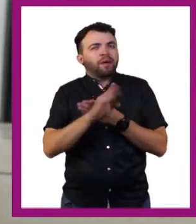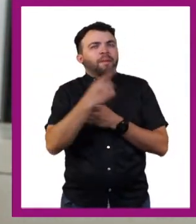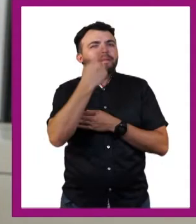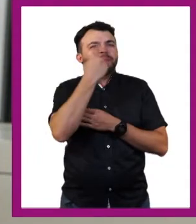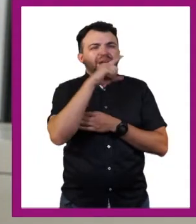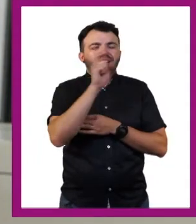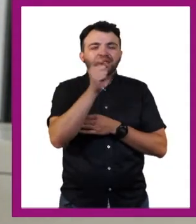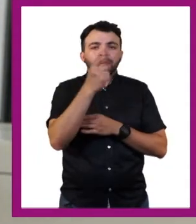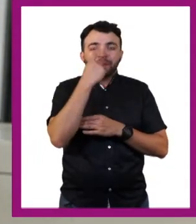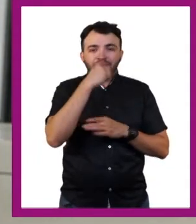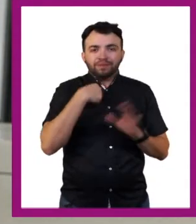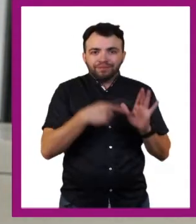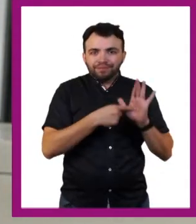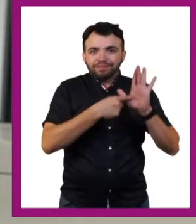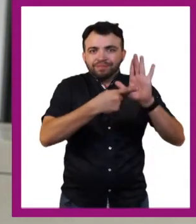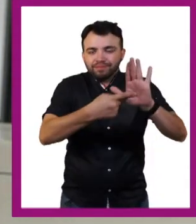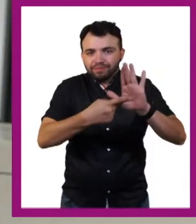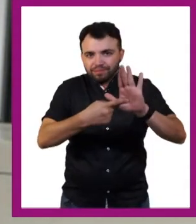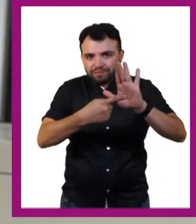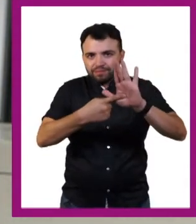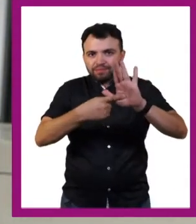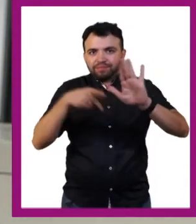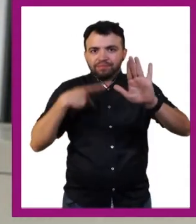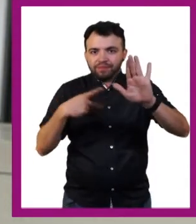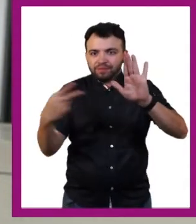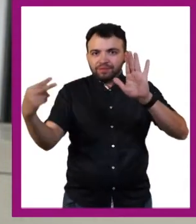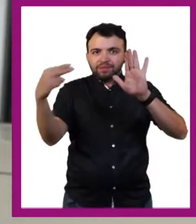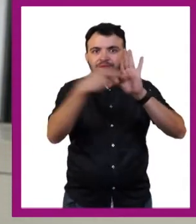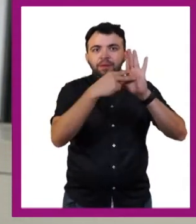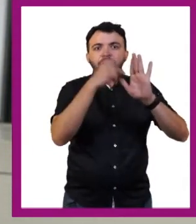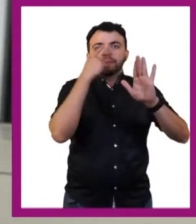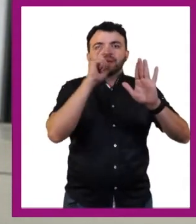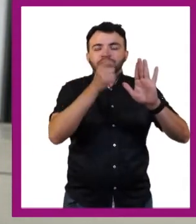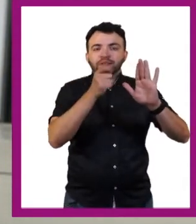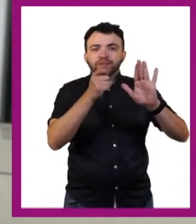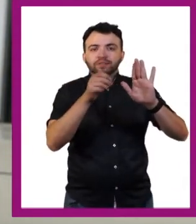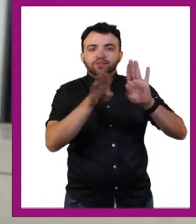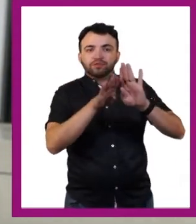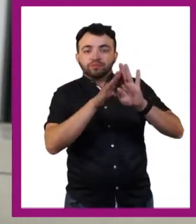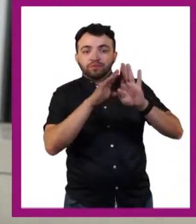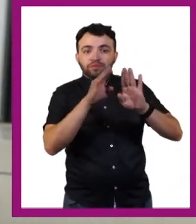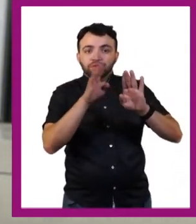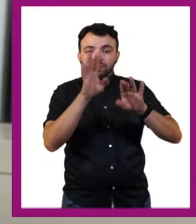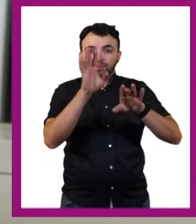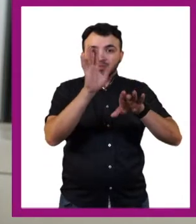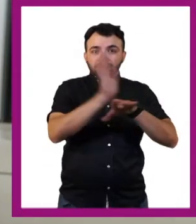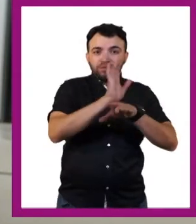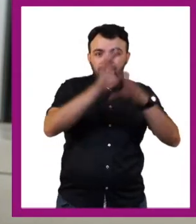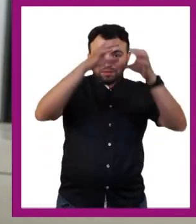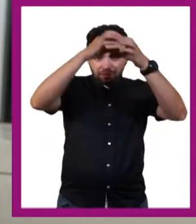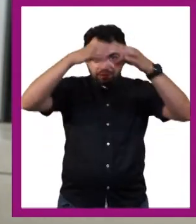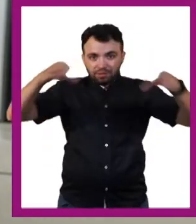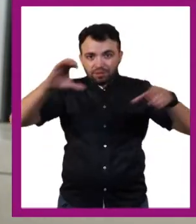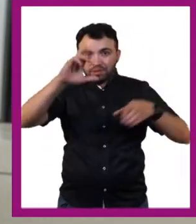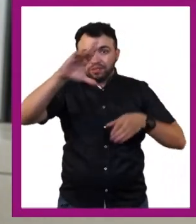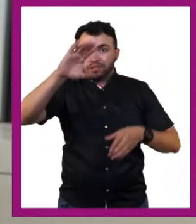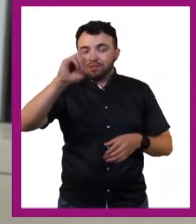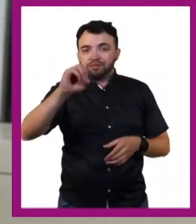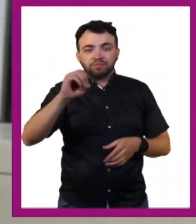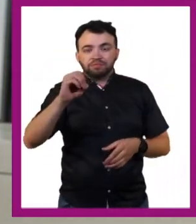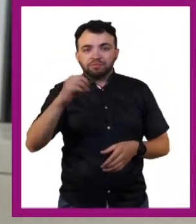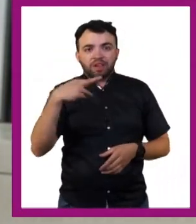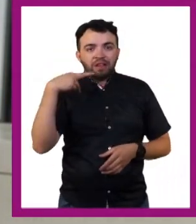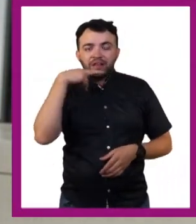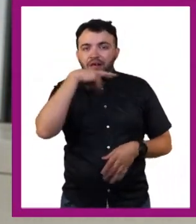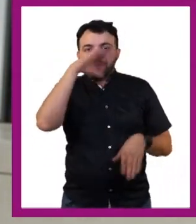la imagen al espectador, bueno, la idea de que el circo es algo completamente efímero. O sea, hoy llega un circo cerca de tu casa,